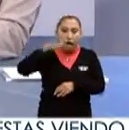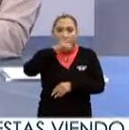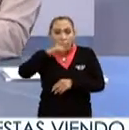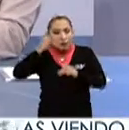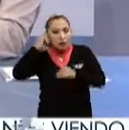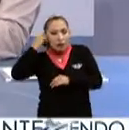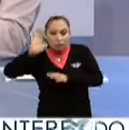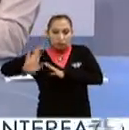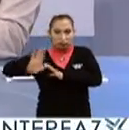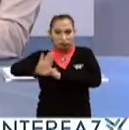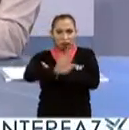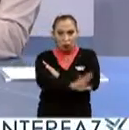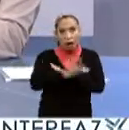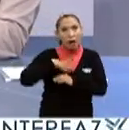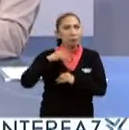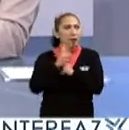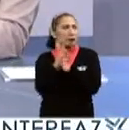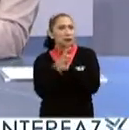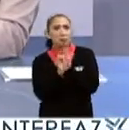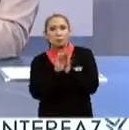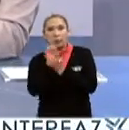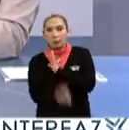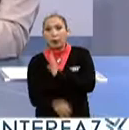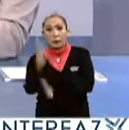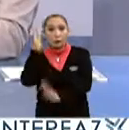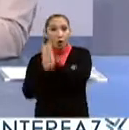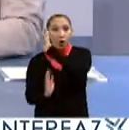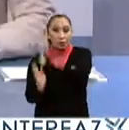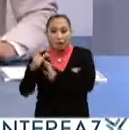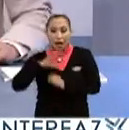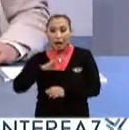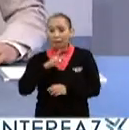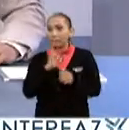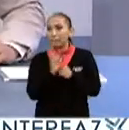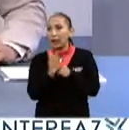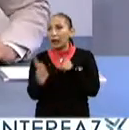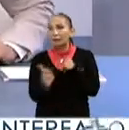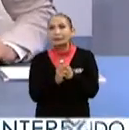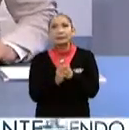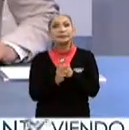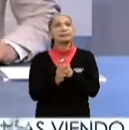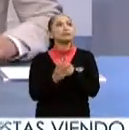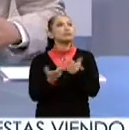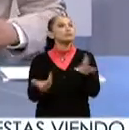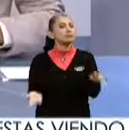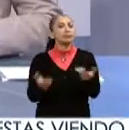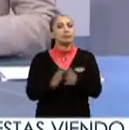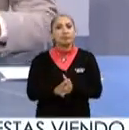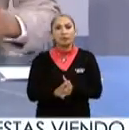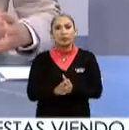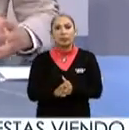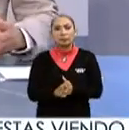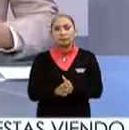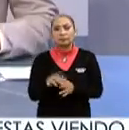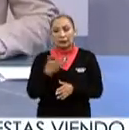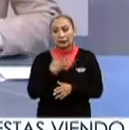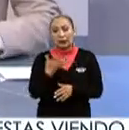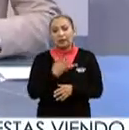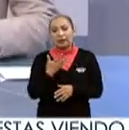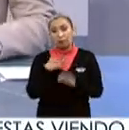lenguas indígenas. Hay países como Bolivia, hay países que precisamente tienen